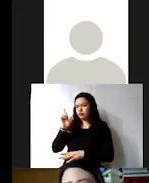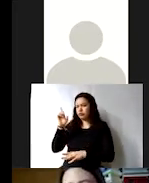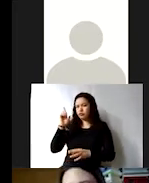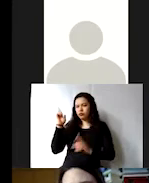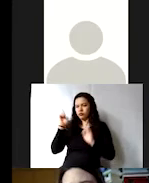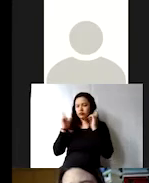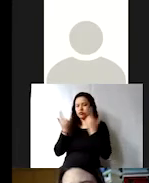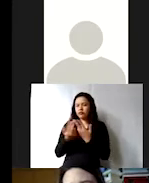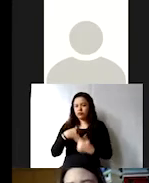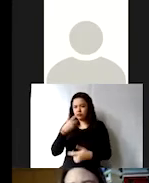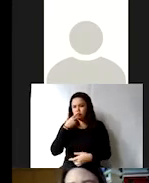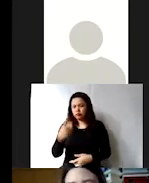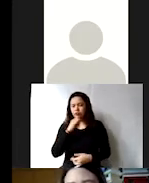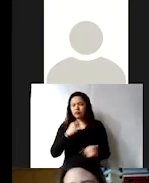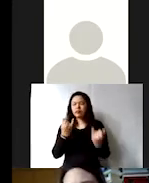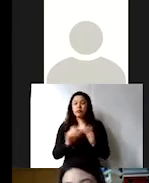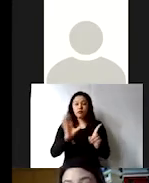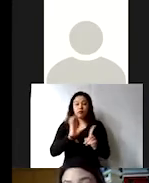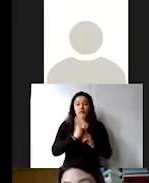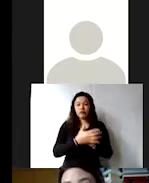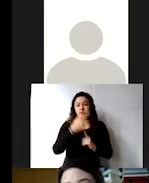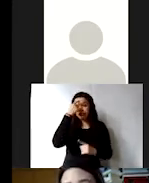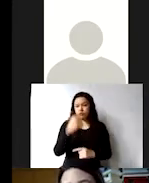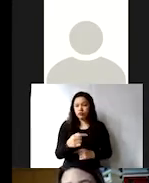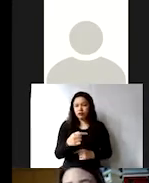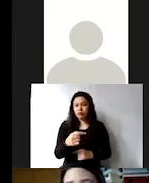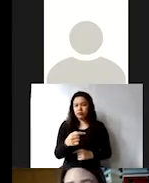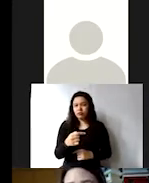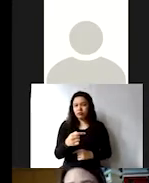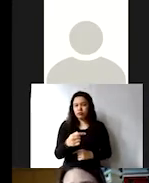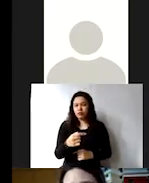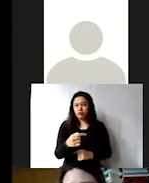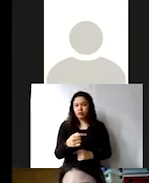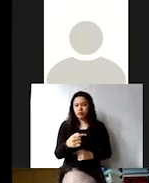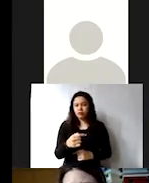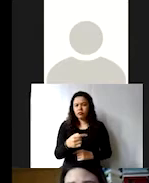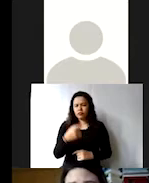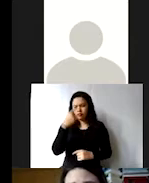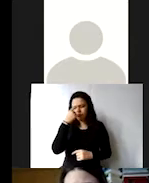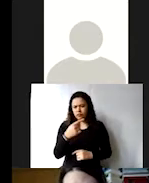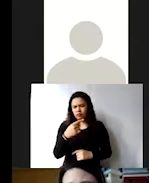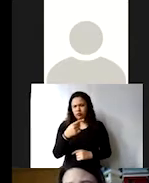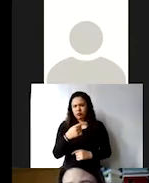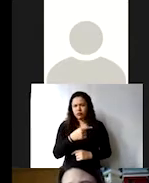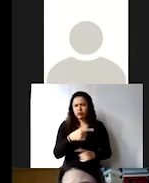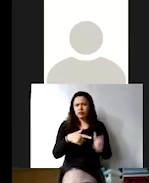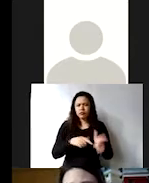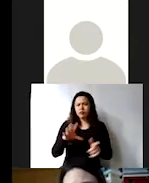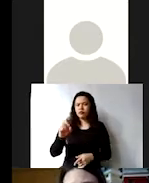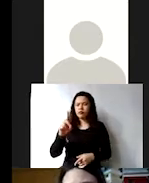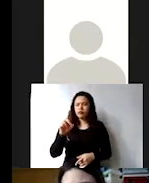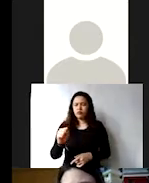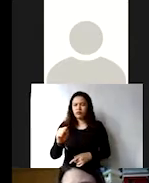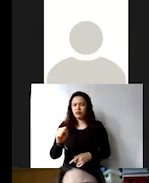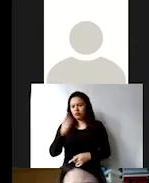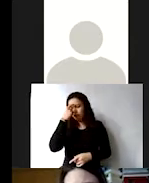un comité de seguimiento, comité técnico especializado de seguimiento de ODS, donde también se invita a